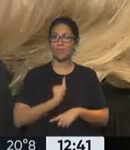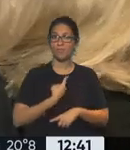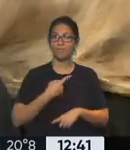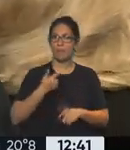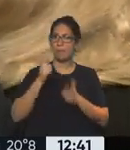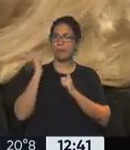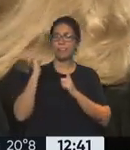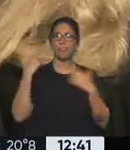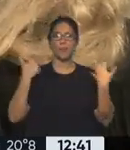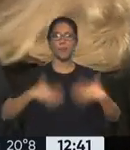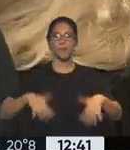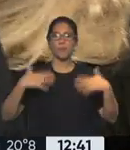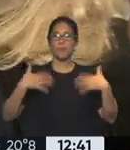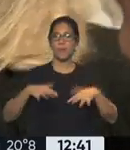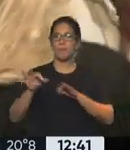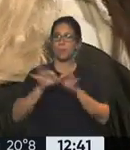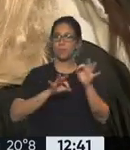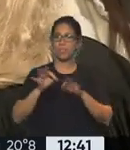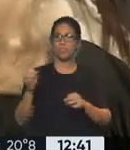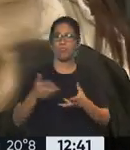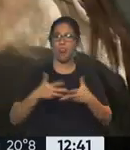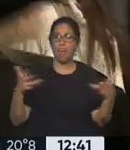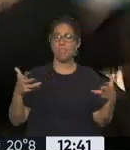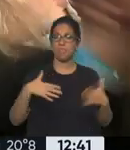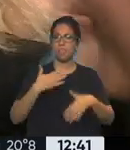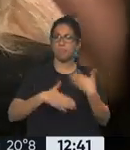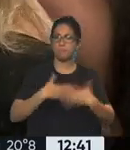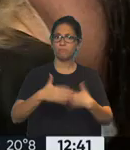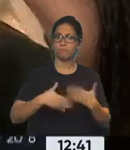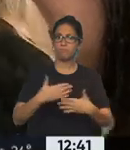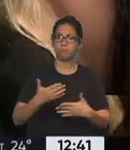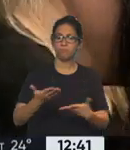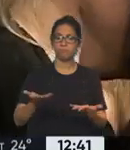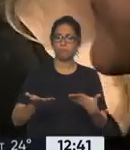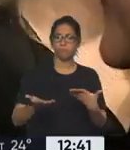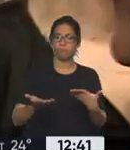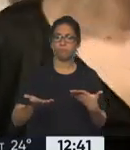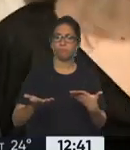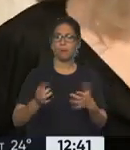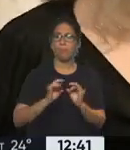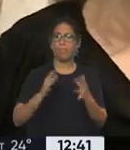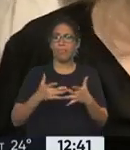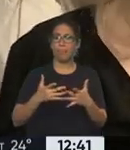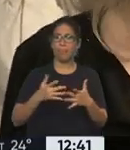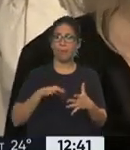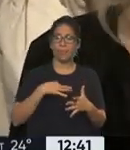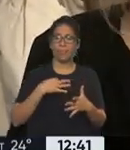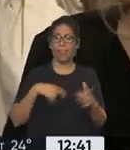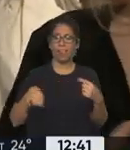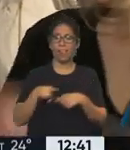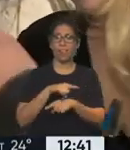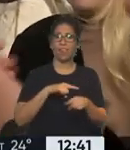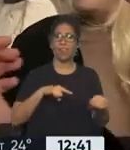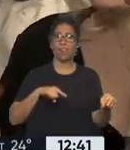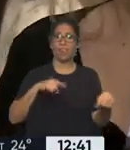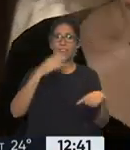una experiencia. Terminar un proyecto importantísimo, casi parte de nuestra vida, pandemia, tener el